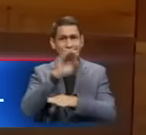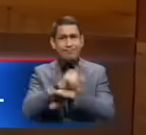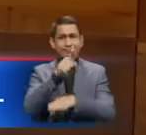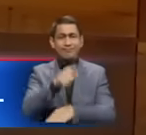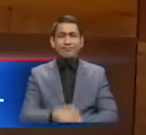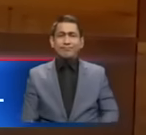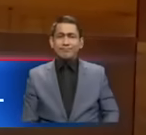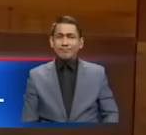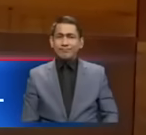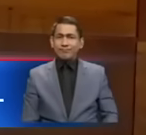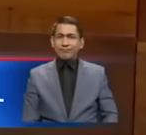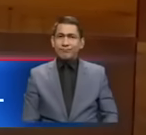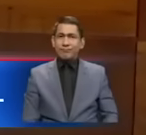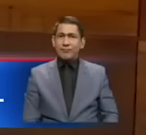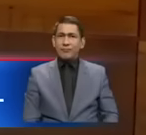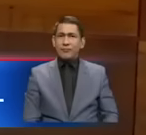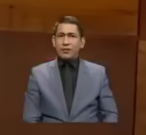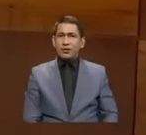tardes.